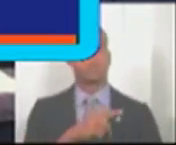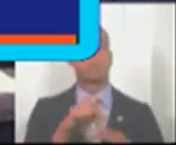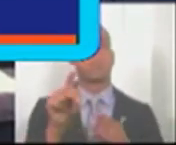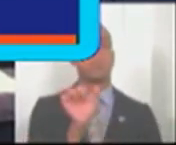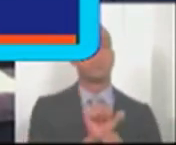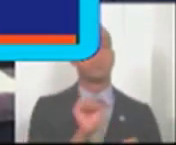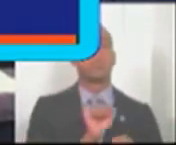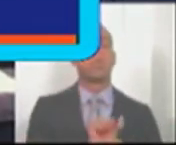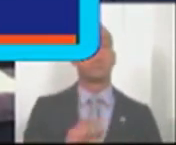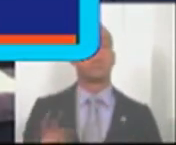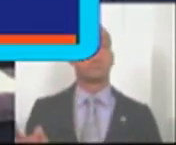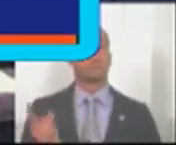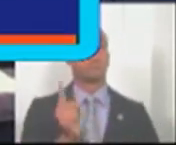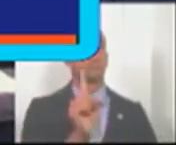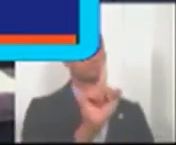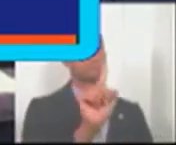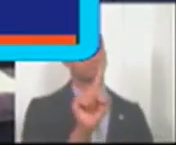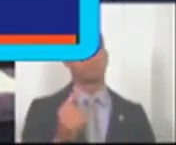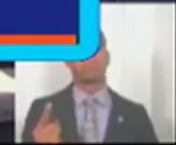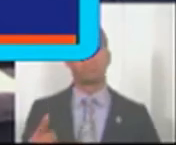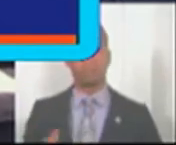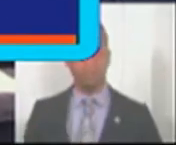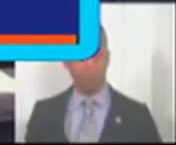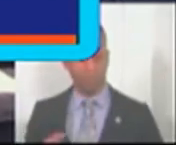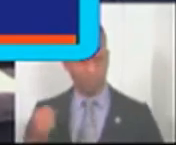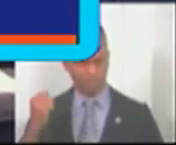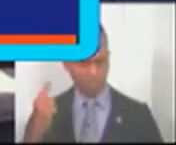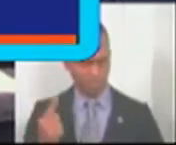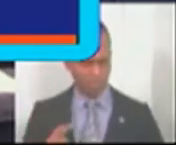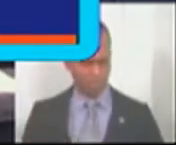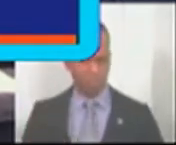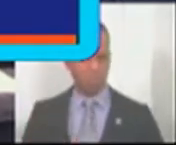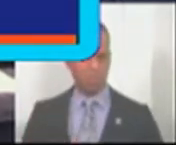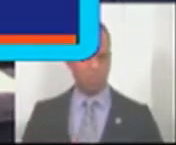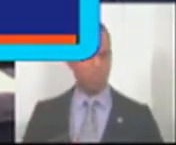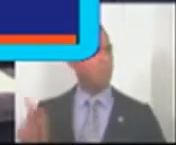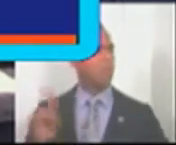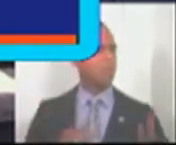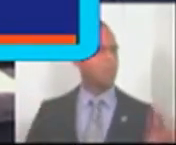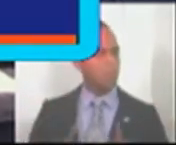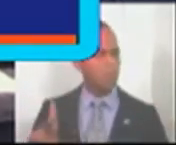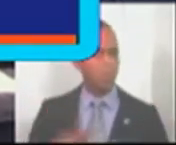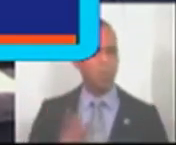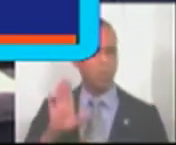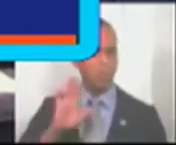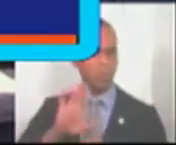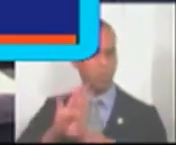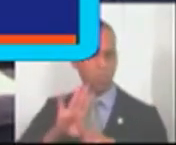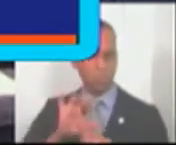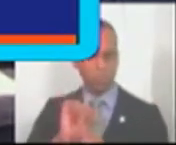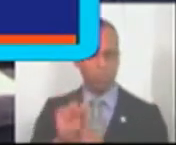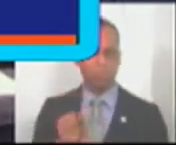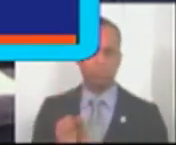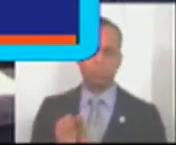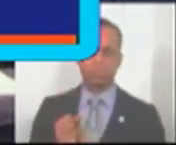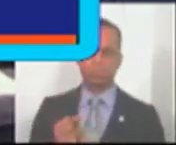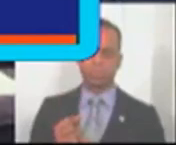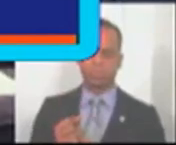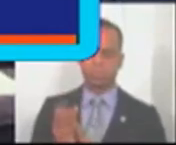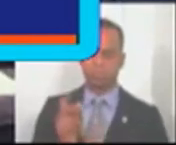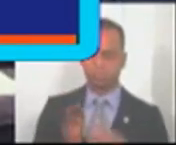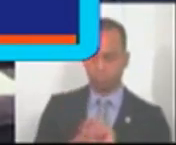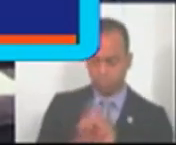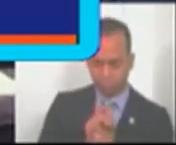trabajo. Por tanto, la dimensión humana, la condición humana cambia menos de lo que la gente